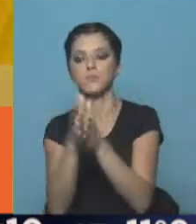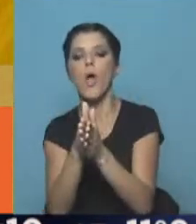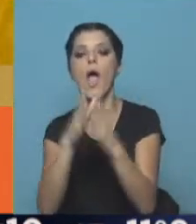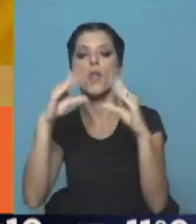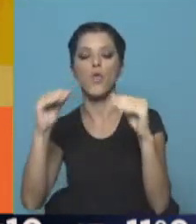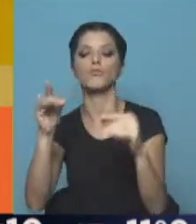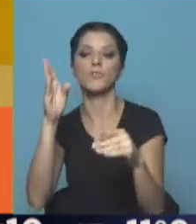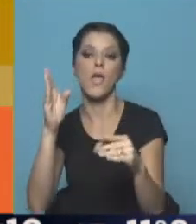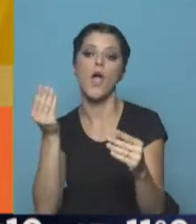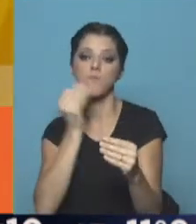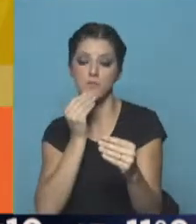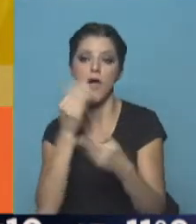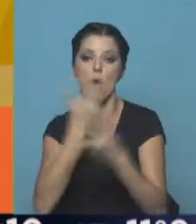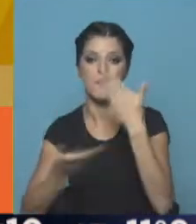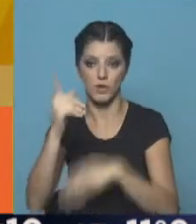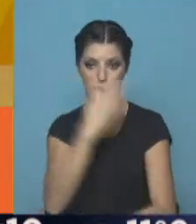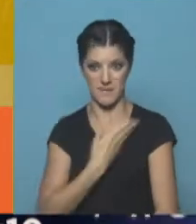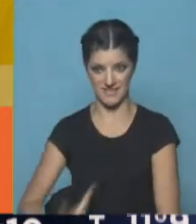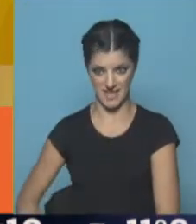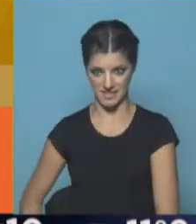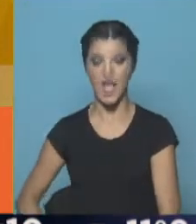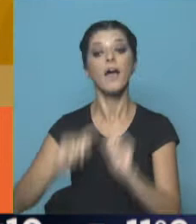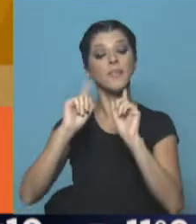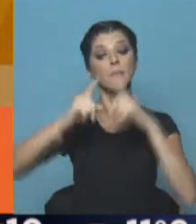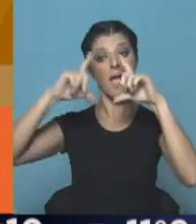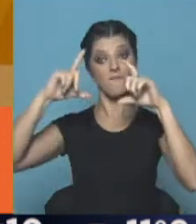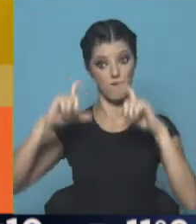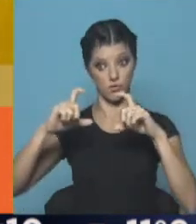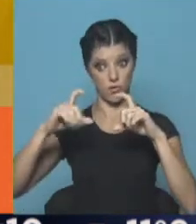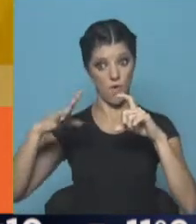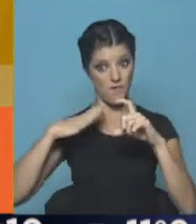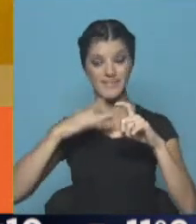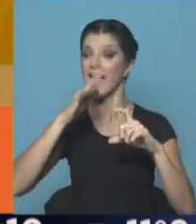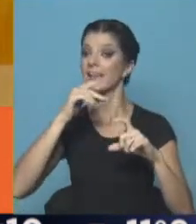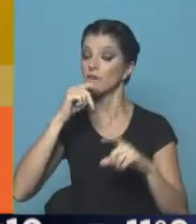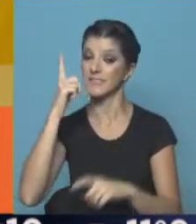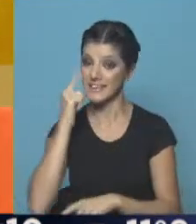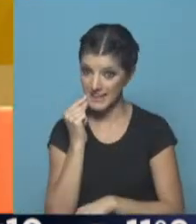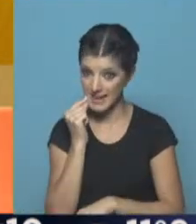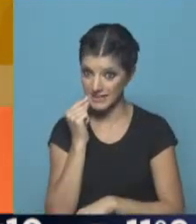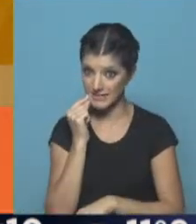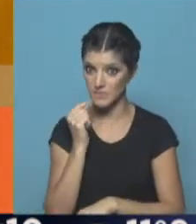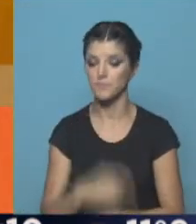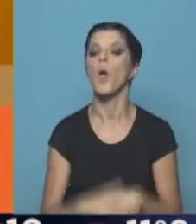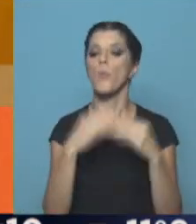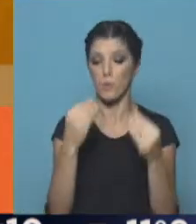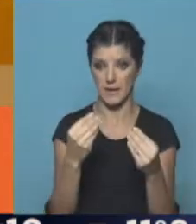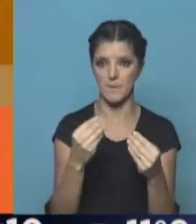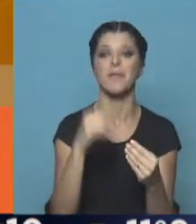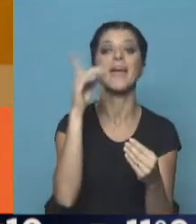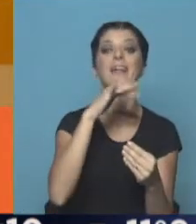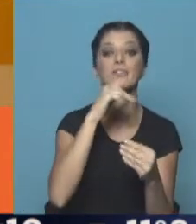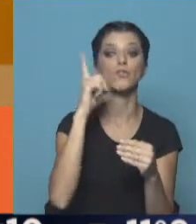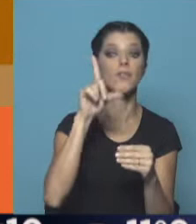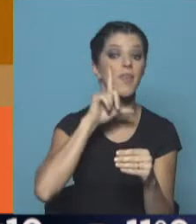Macri y también una foto de campaña cuando faltan 14 días, porque a partir del 14 de julio se va a